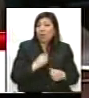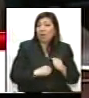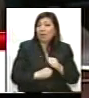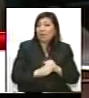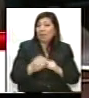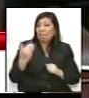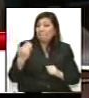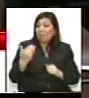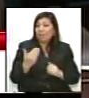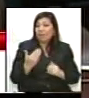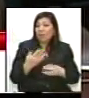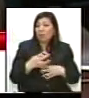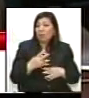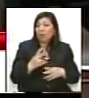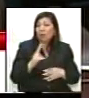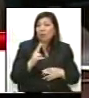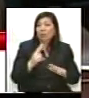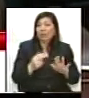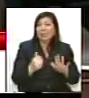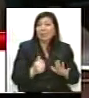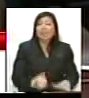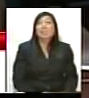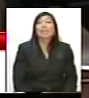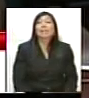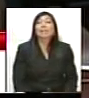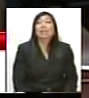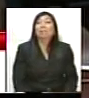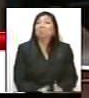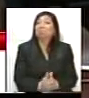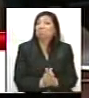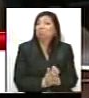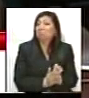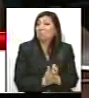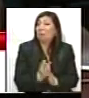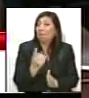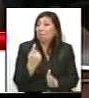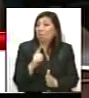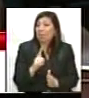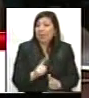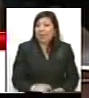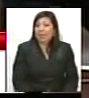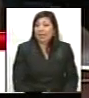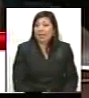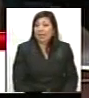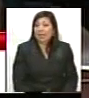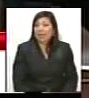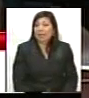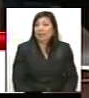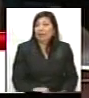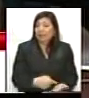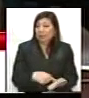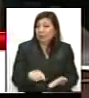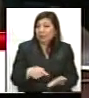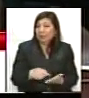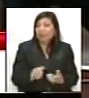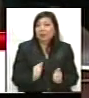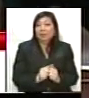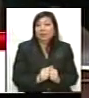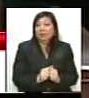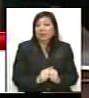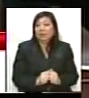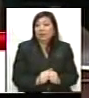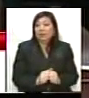el perdón de julio del 2016 es un beneficio como digo estará retirar o